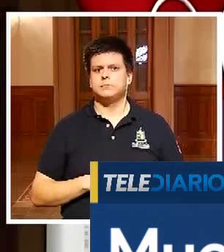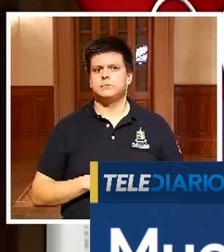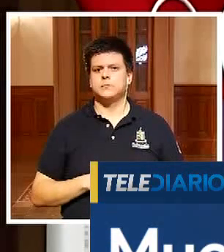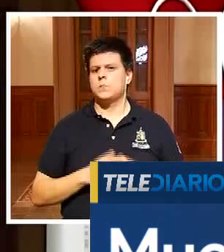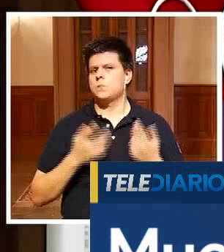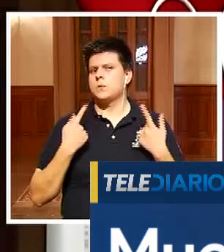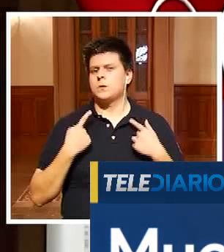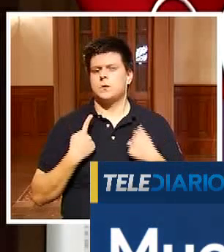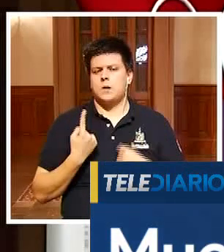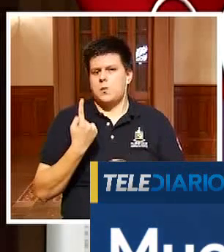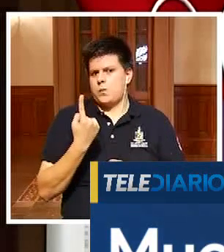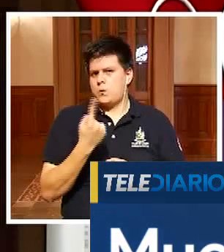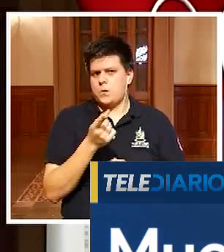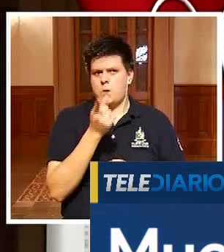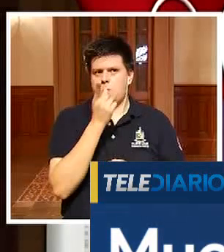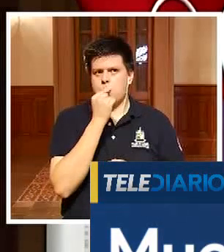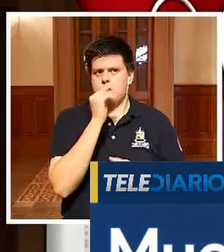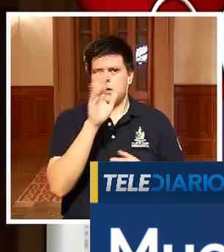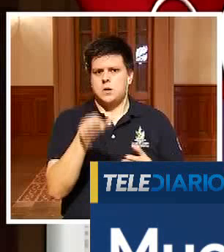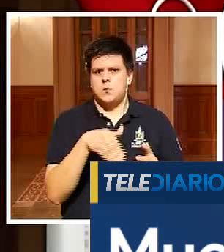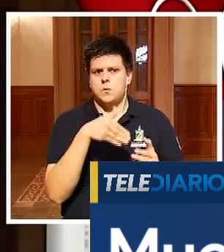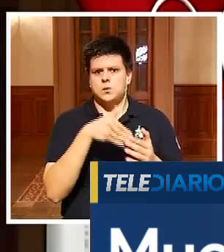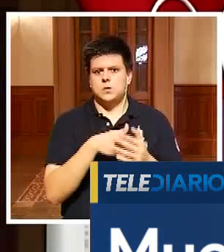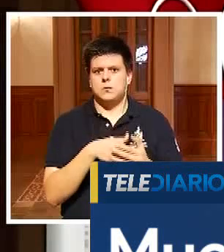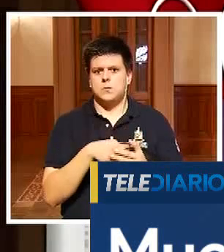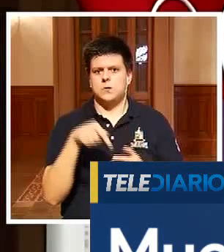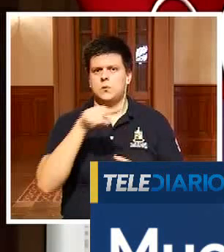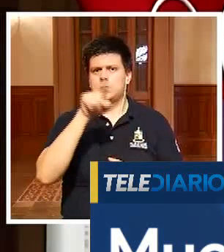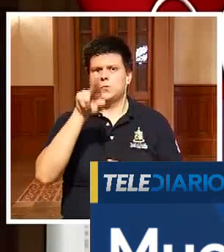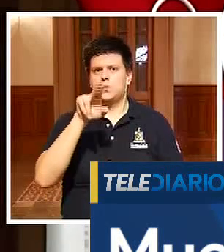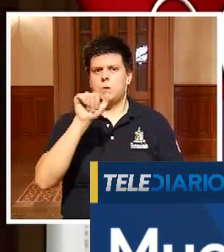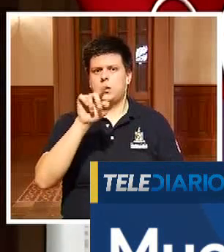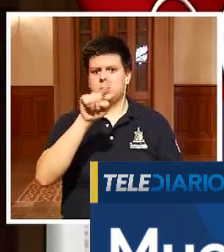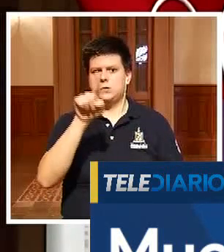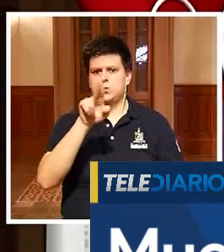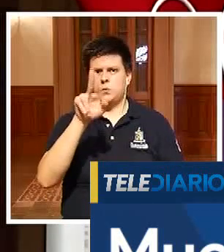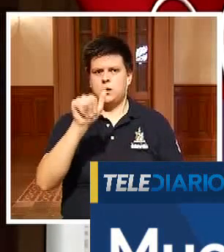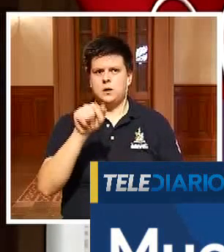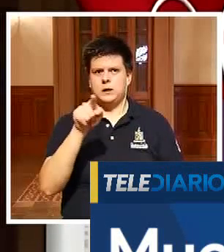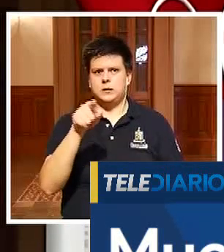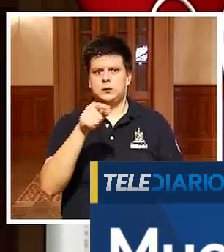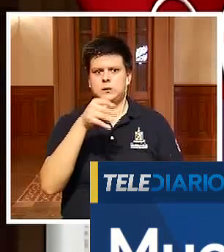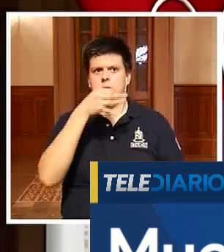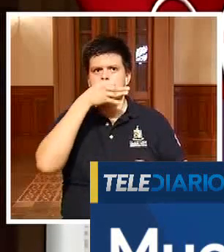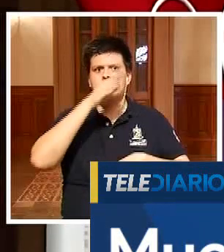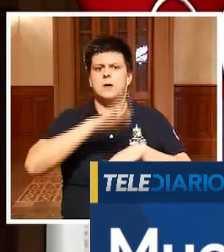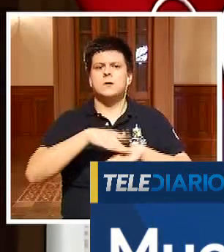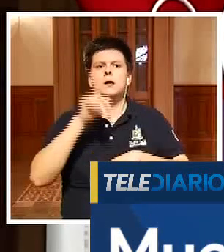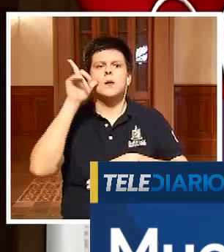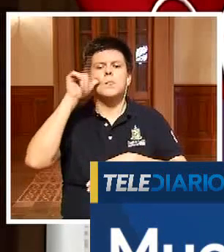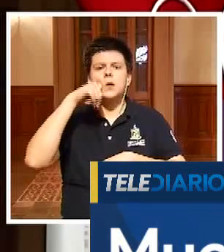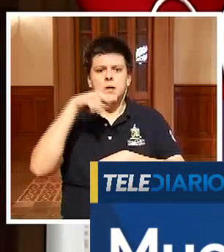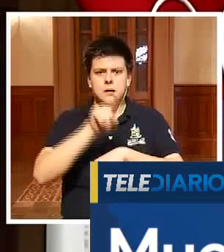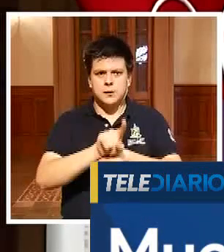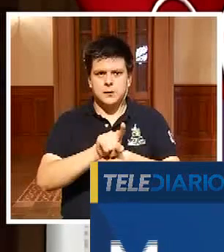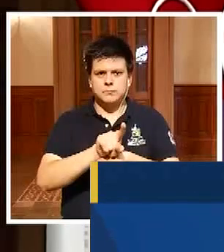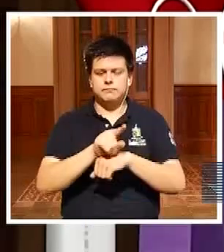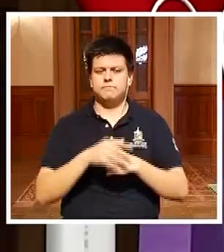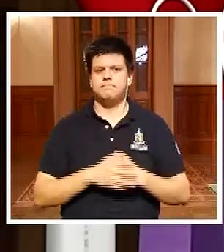una persona, un policía del municipio de Soasoa, que lo reportaremos hasta el día de mañana.